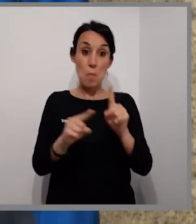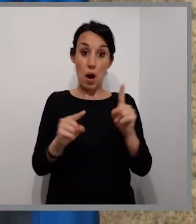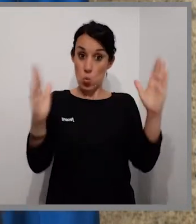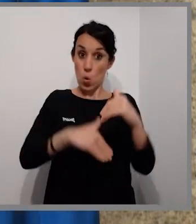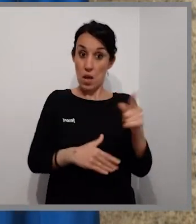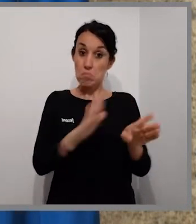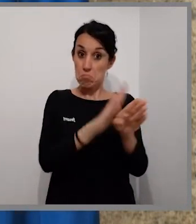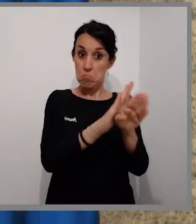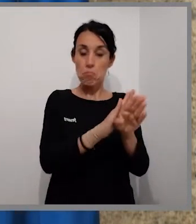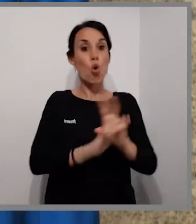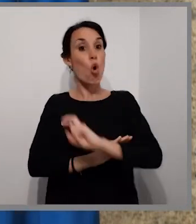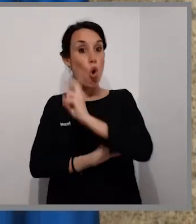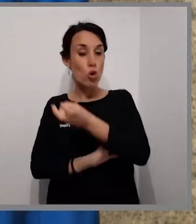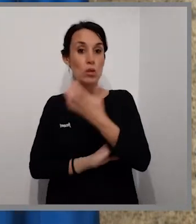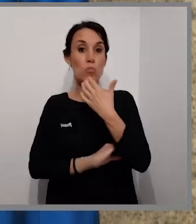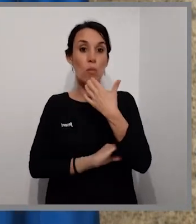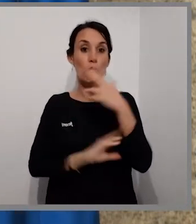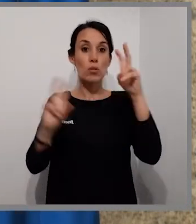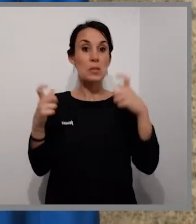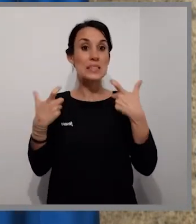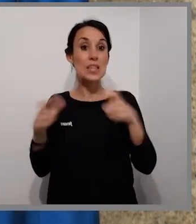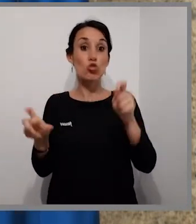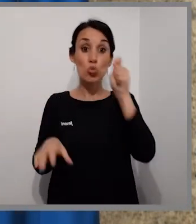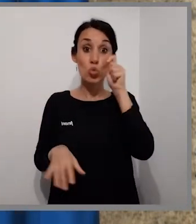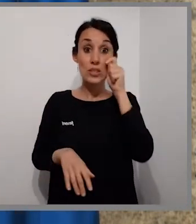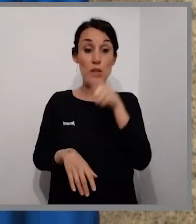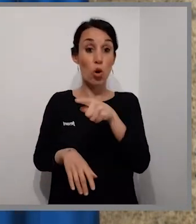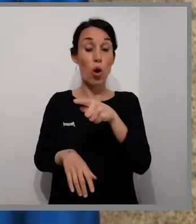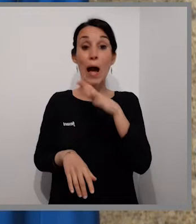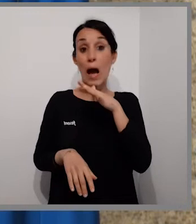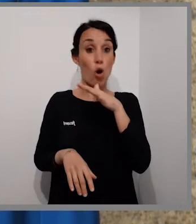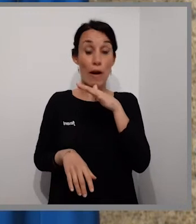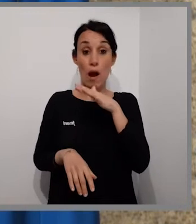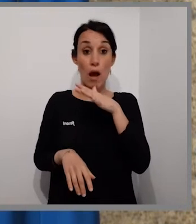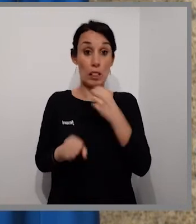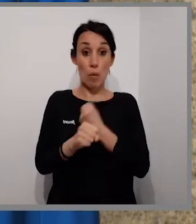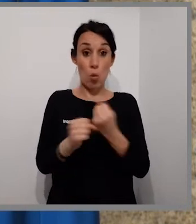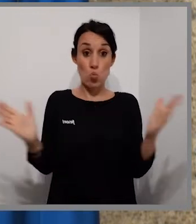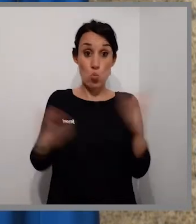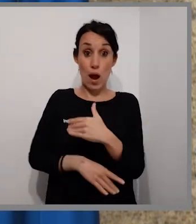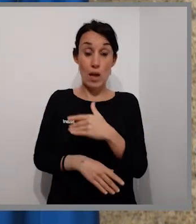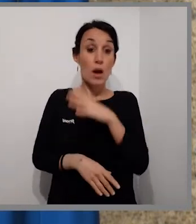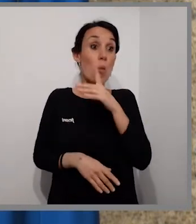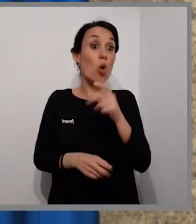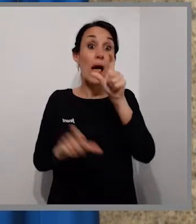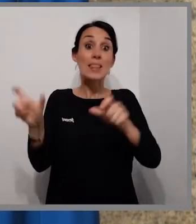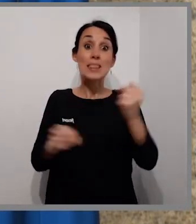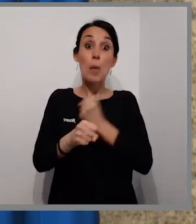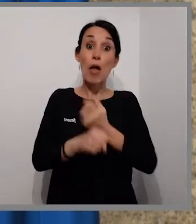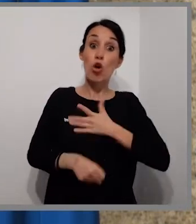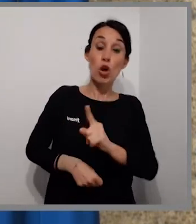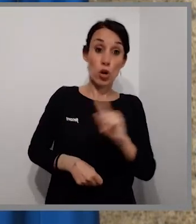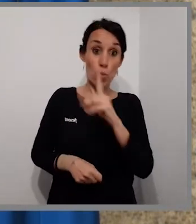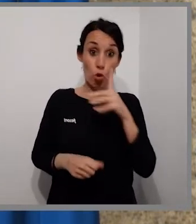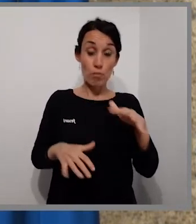de problemática al respecto. Hay otras relacionadas, por ejemplo, con el sector turístico, pues que no tienen trabajo, porque no porque los